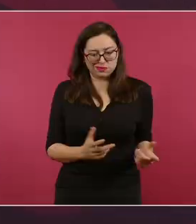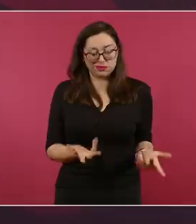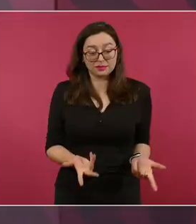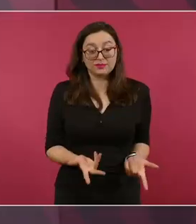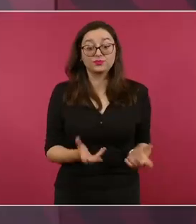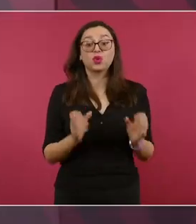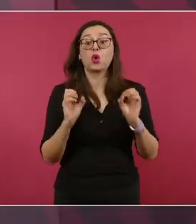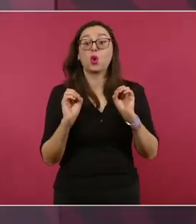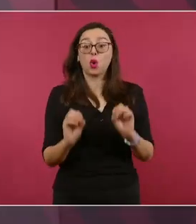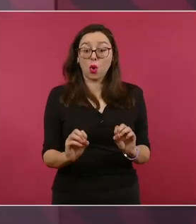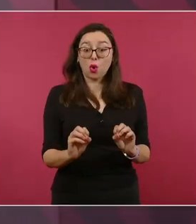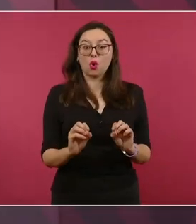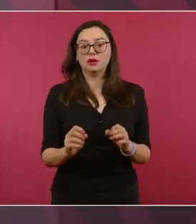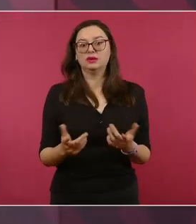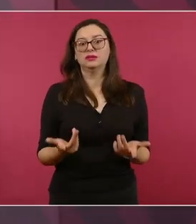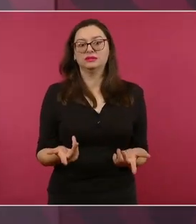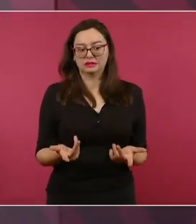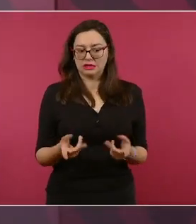una toma clandestina.